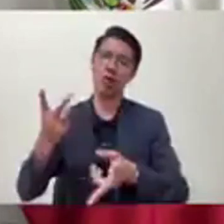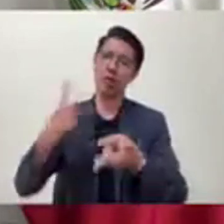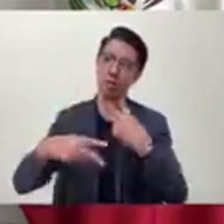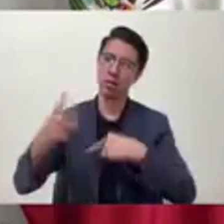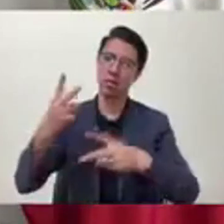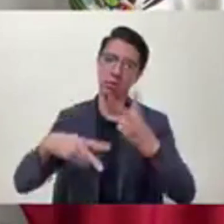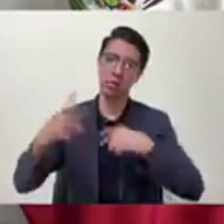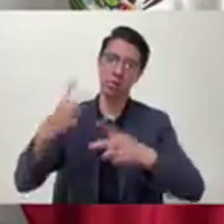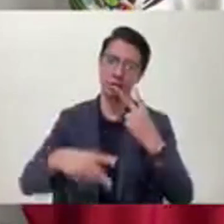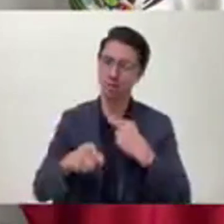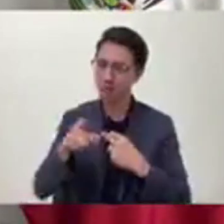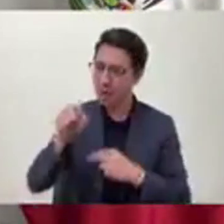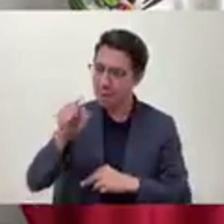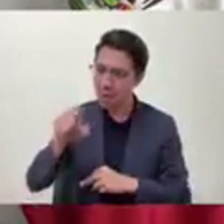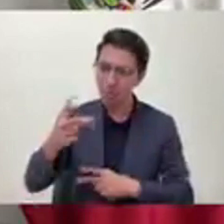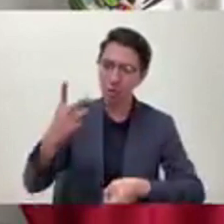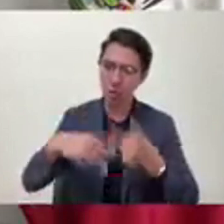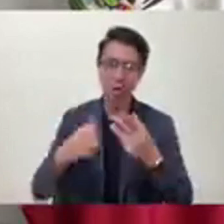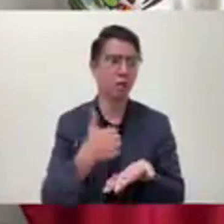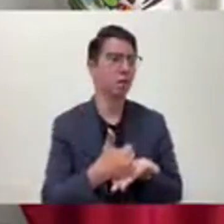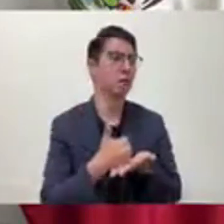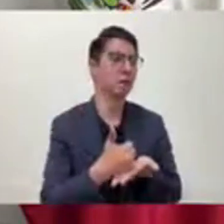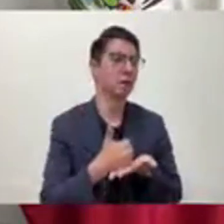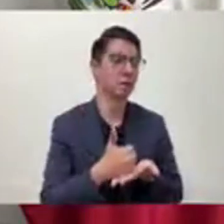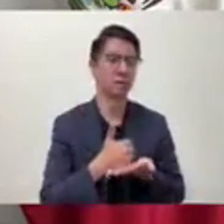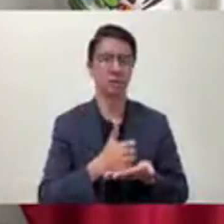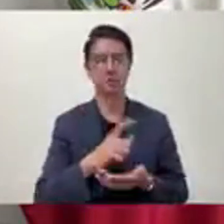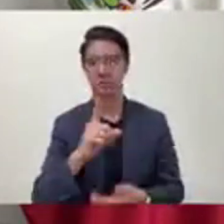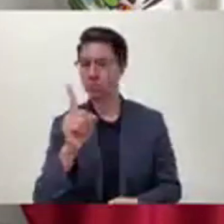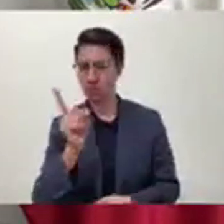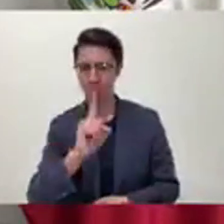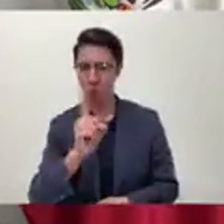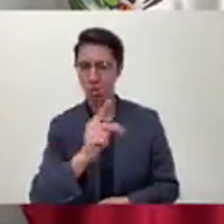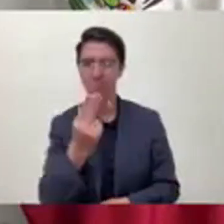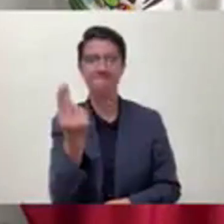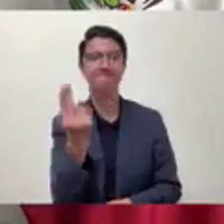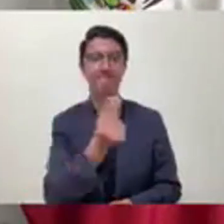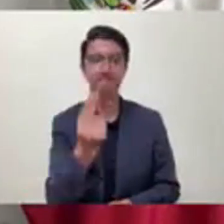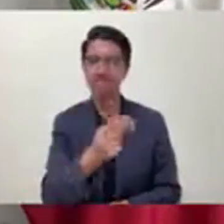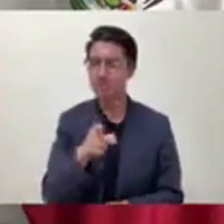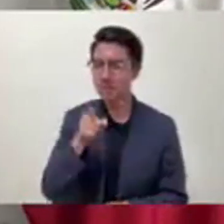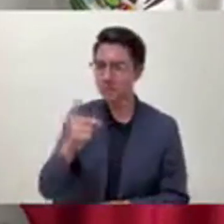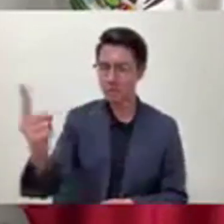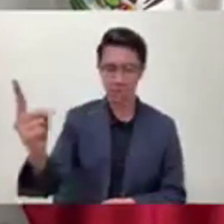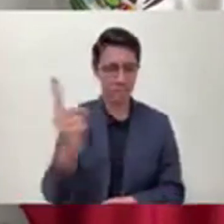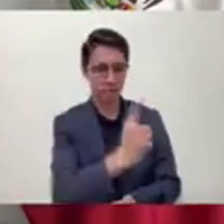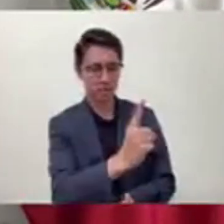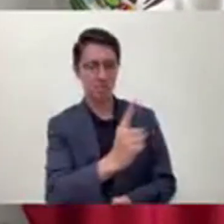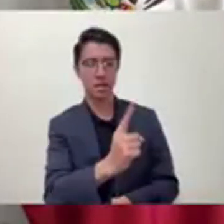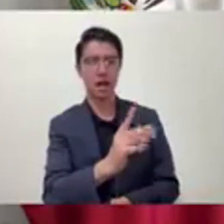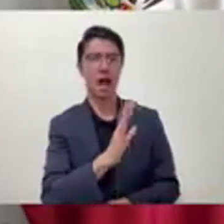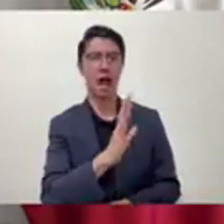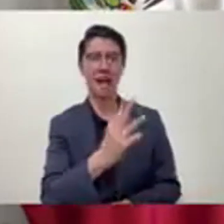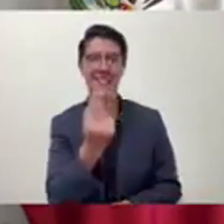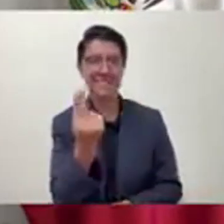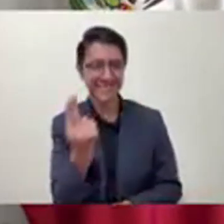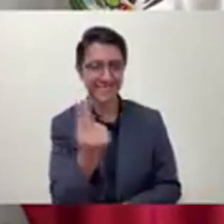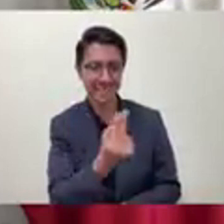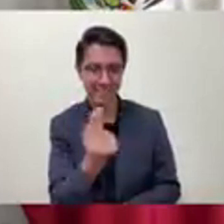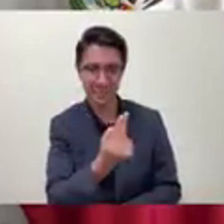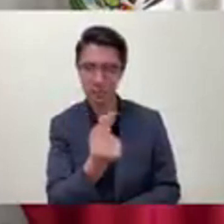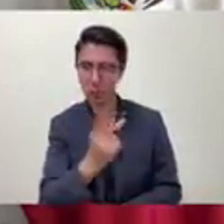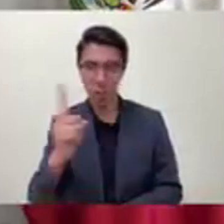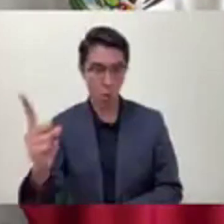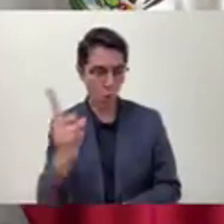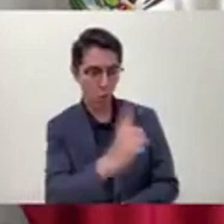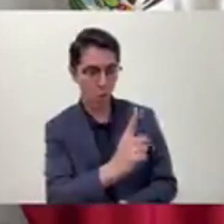tú llegas ahí solicitas la suspensión del procedimiento Pero tú la puedes solicitar una sola vez una sola vez tienen que transcurrir 2 años para